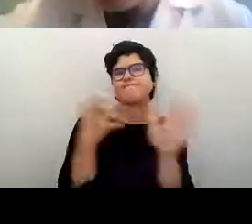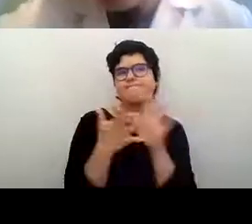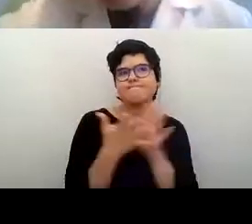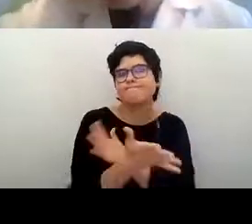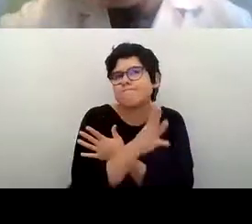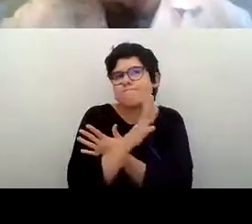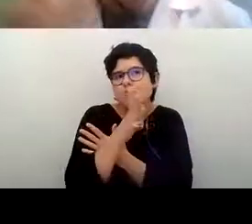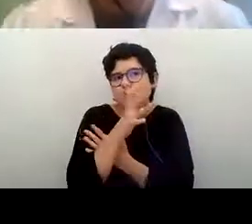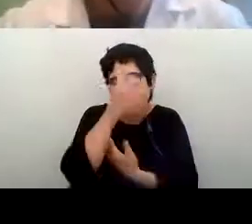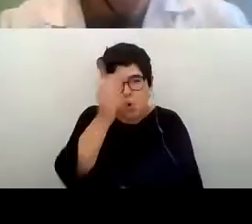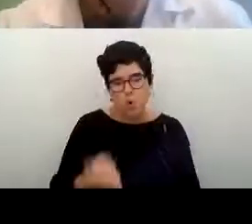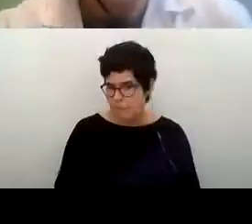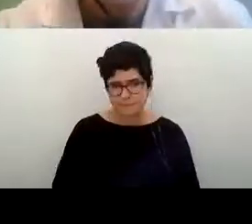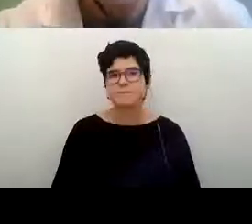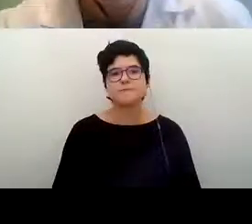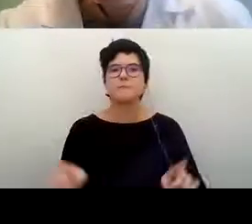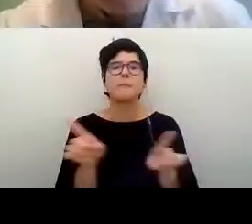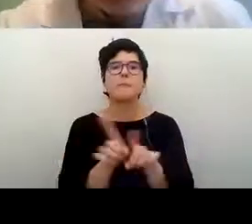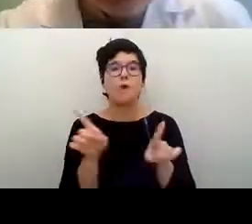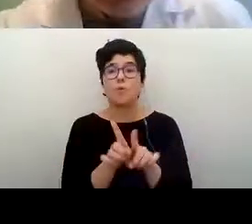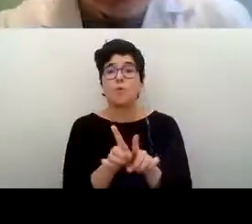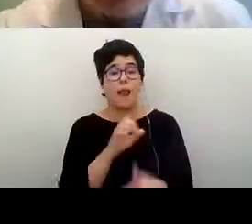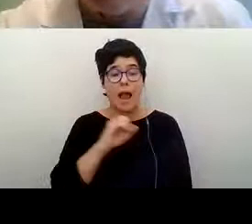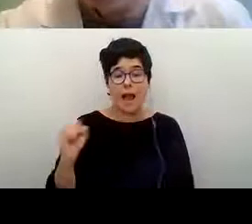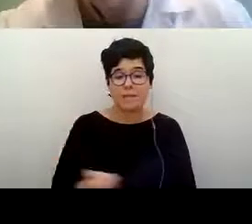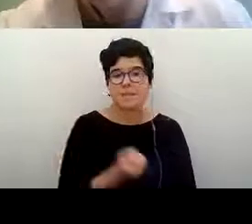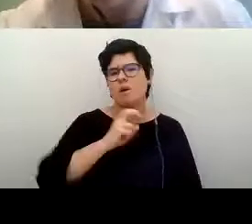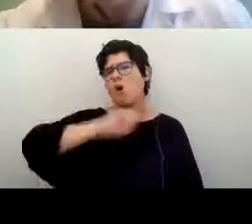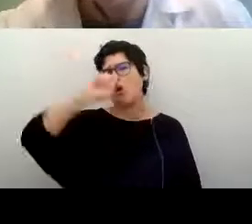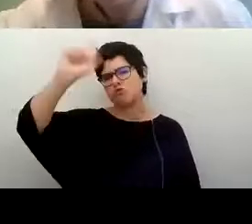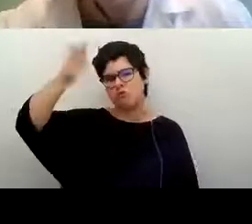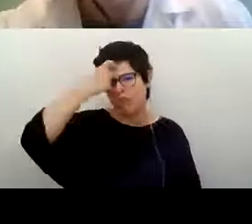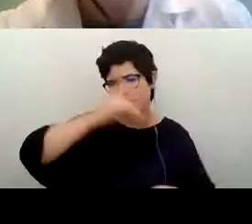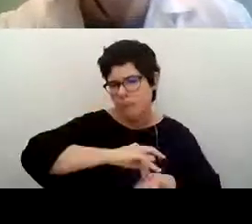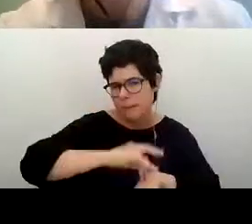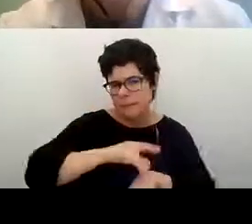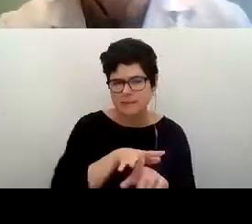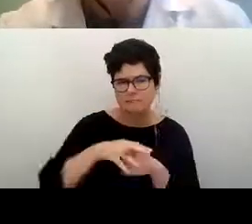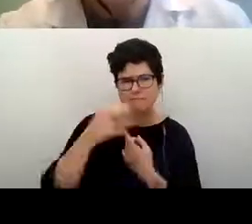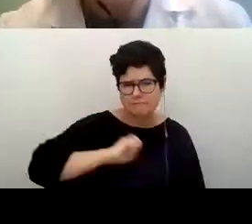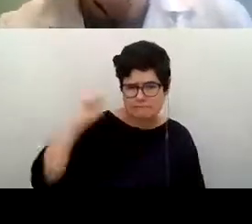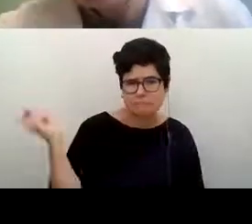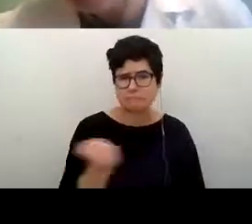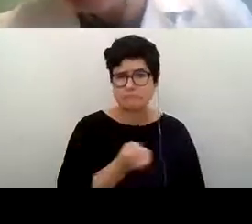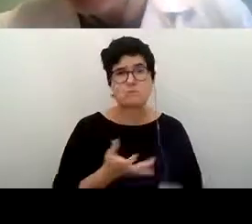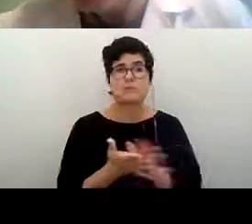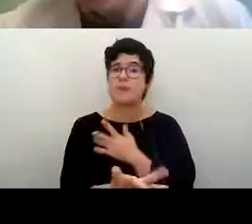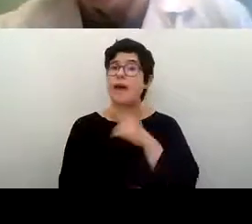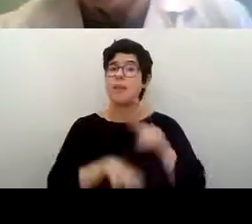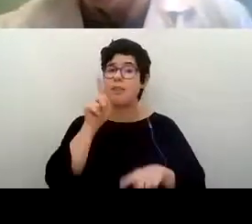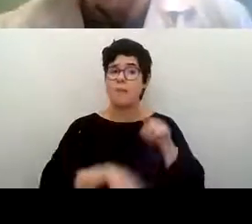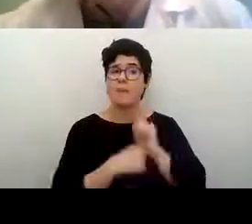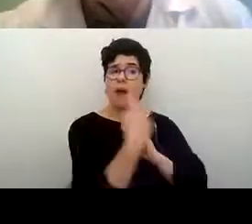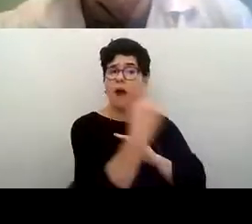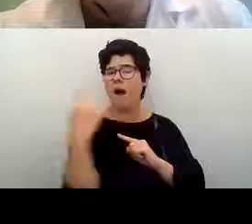la astenia, como tantas otras cosas en medicina, o como tantos otros conceptos o situaciones en medicina, varía mucho de un individuo